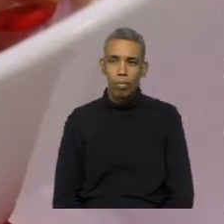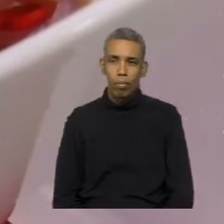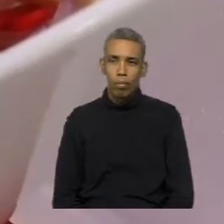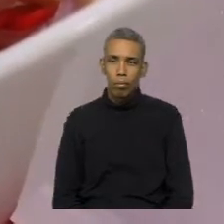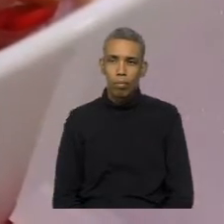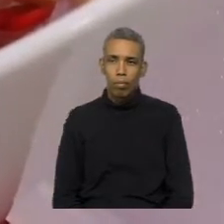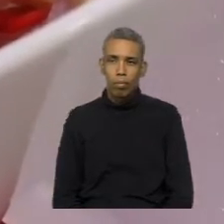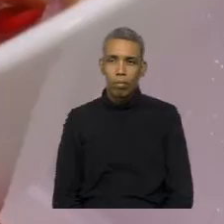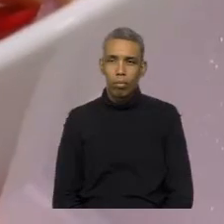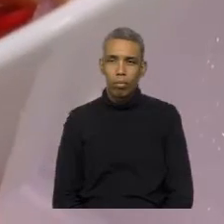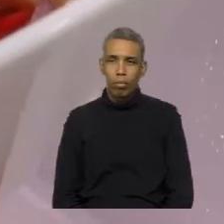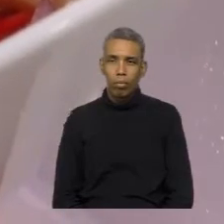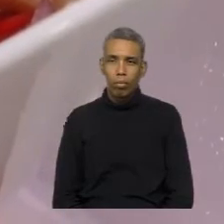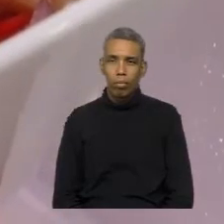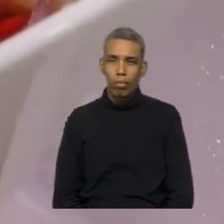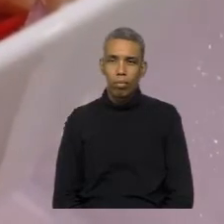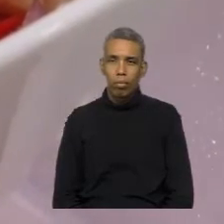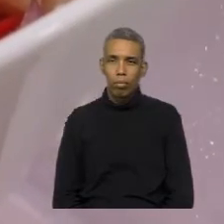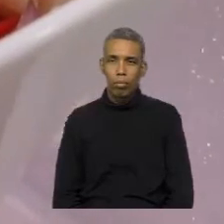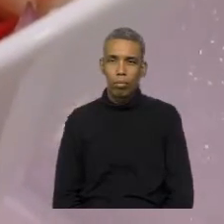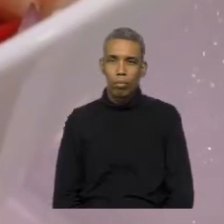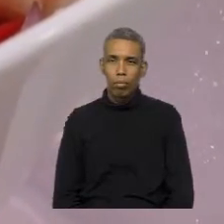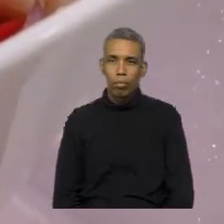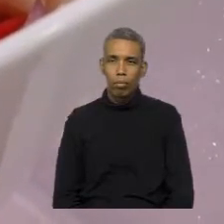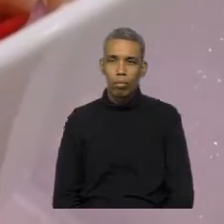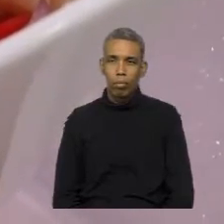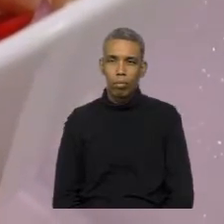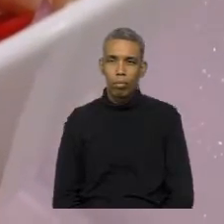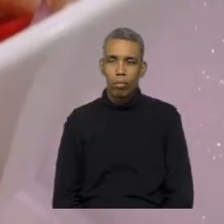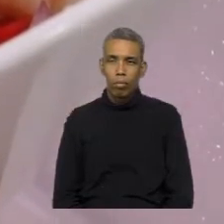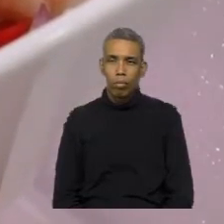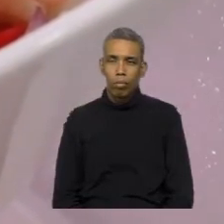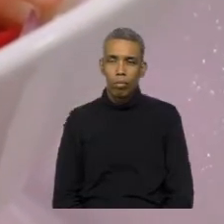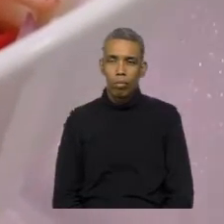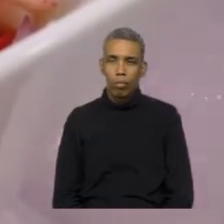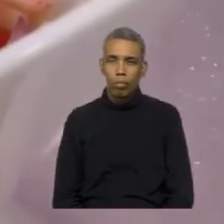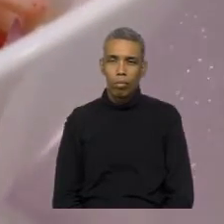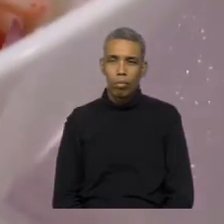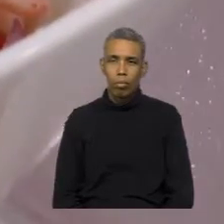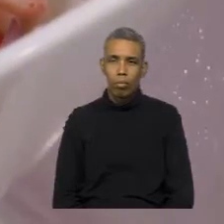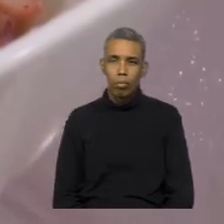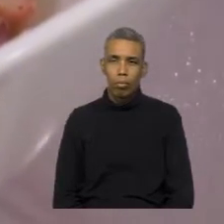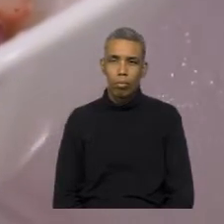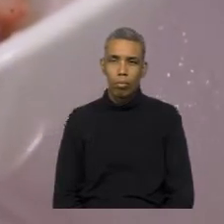Este ceviche es básicamente rico en limón,